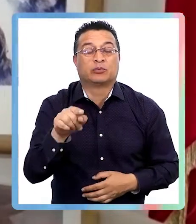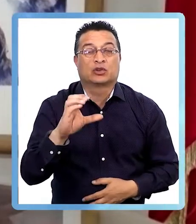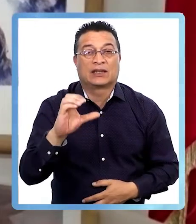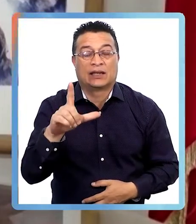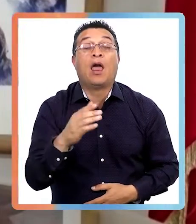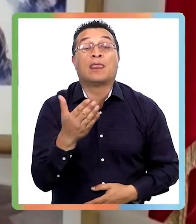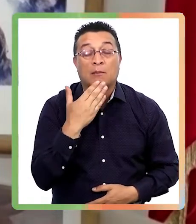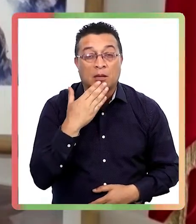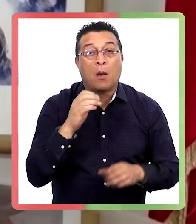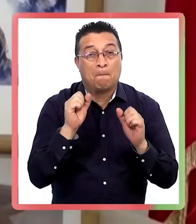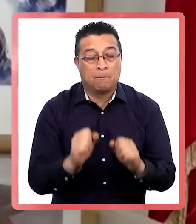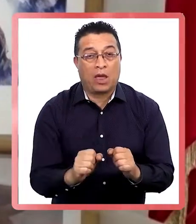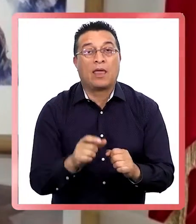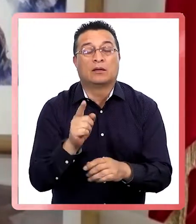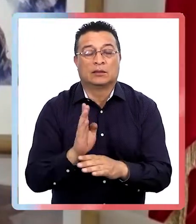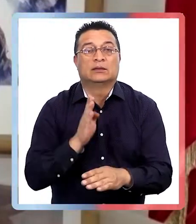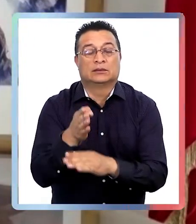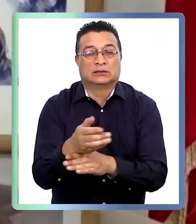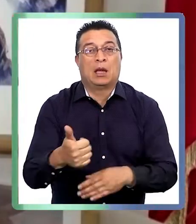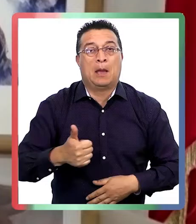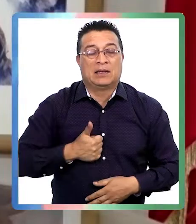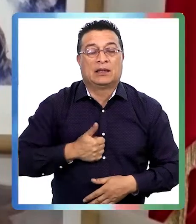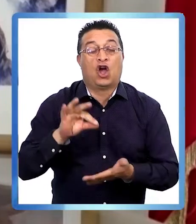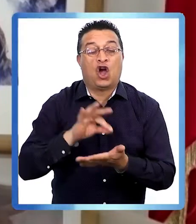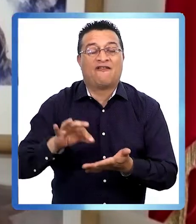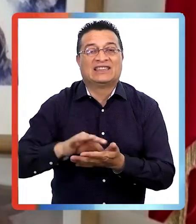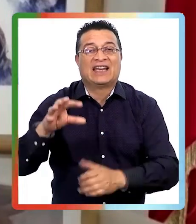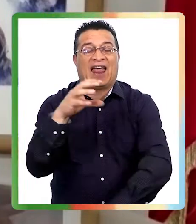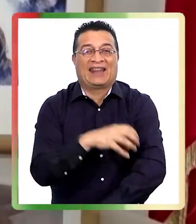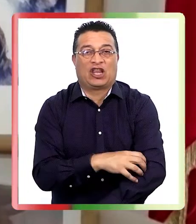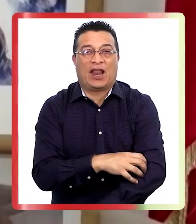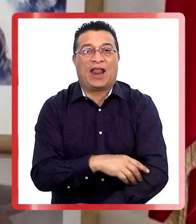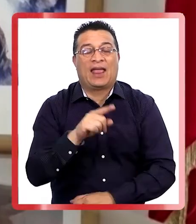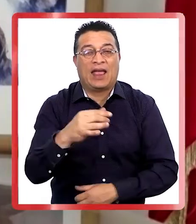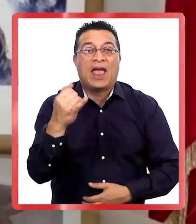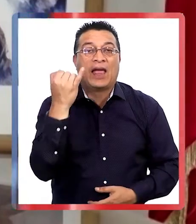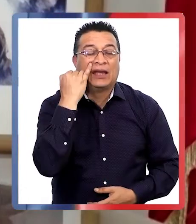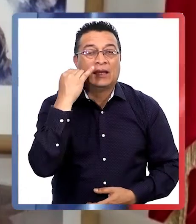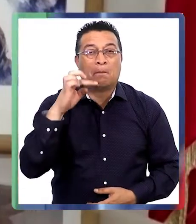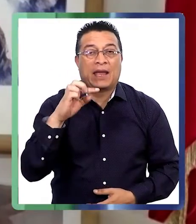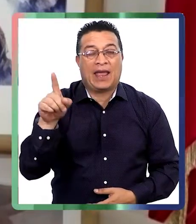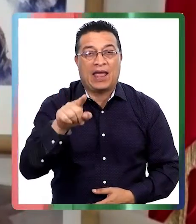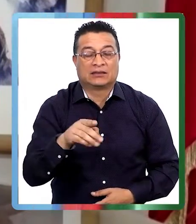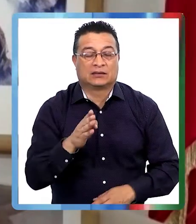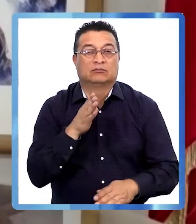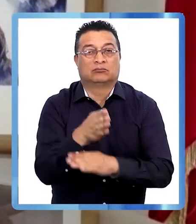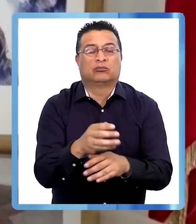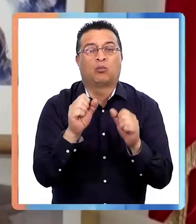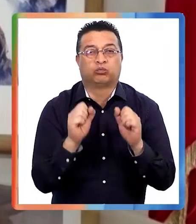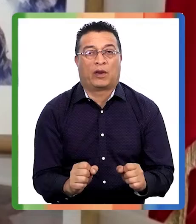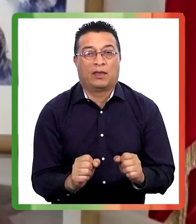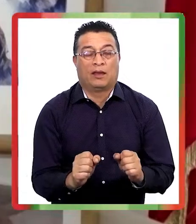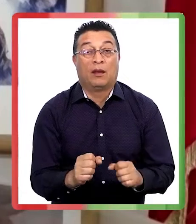www.ips.cl, o pueden también ir presencialmente a las oficinas regionales del Instituto de Previsión Social, el